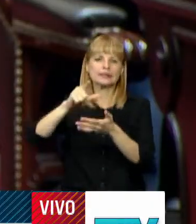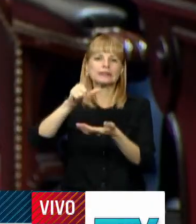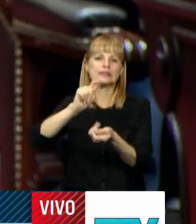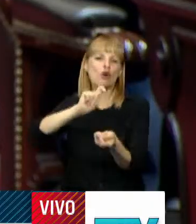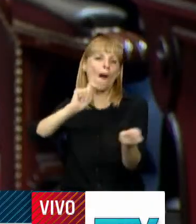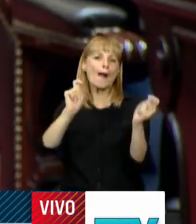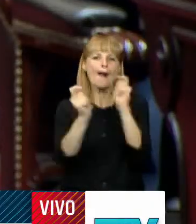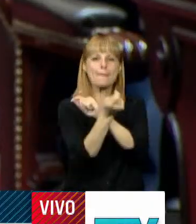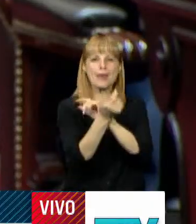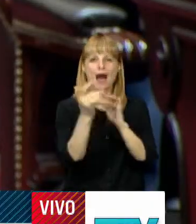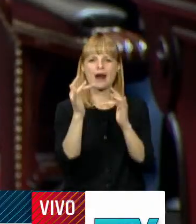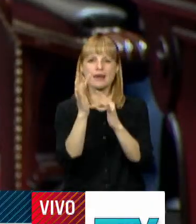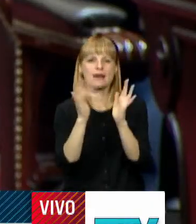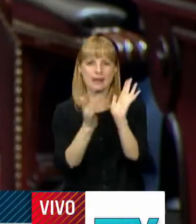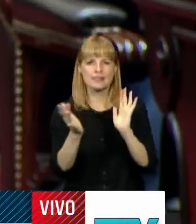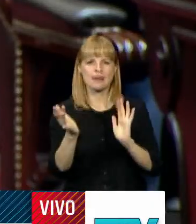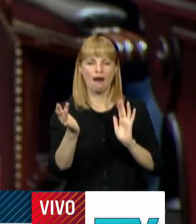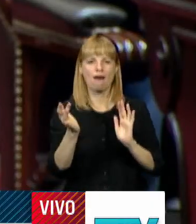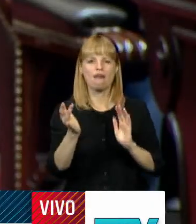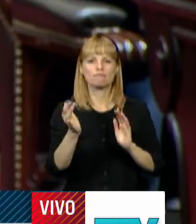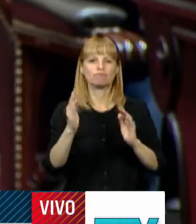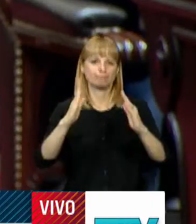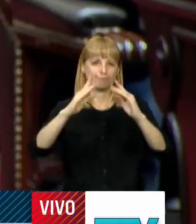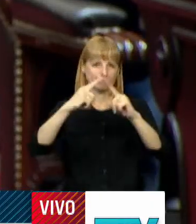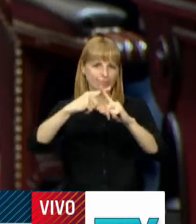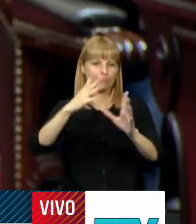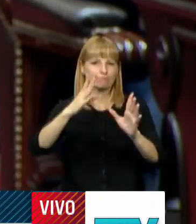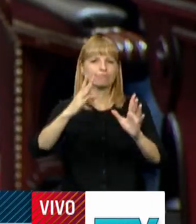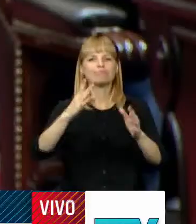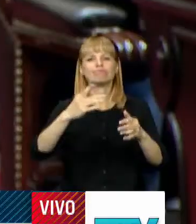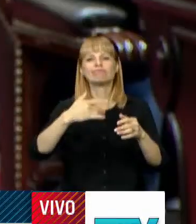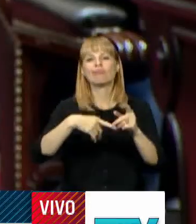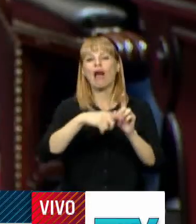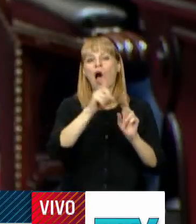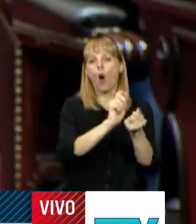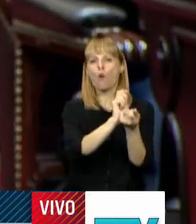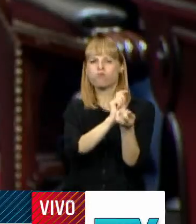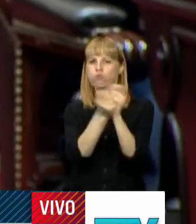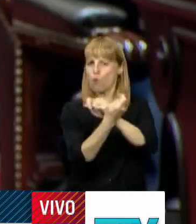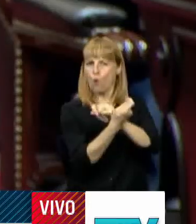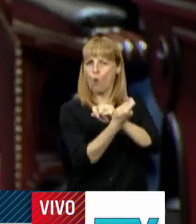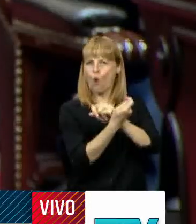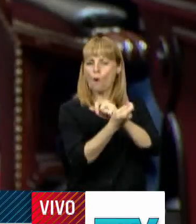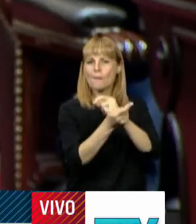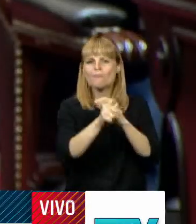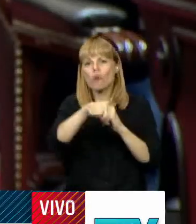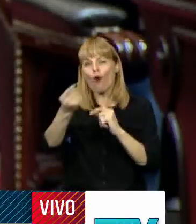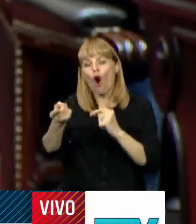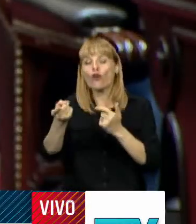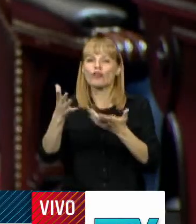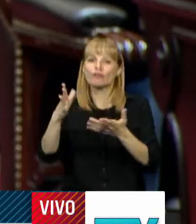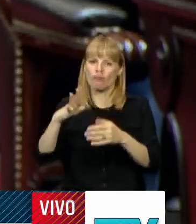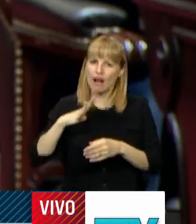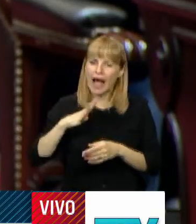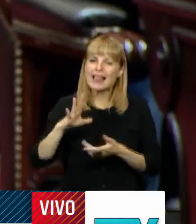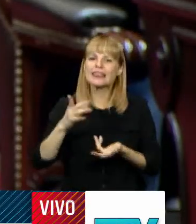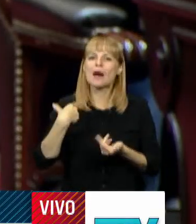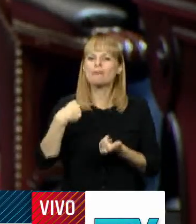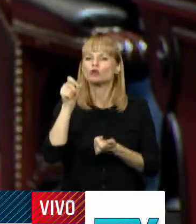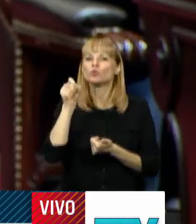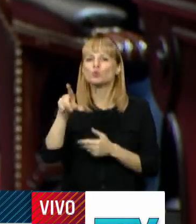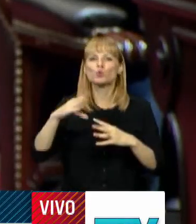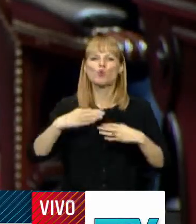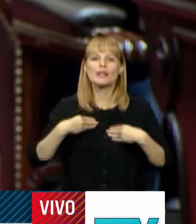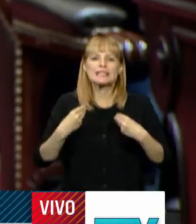cambios profundos. Algunos quedaron en el camino, pero otros lo materializó, y con su espíritu